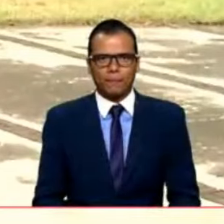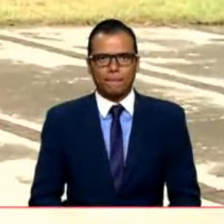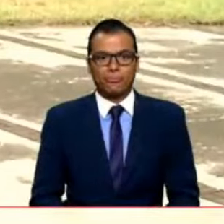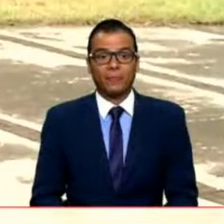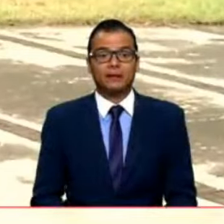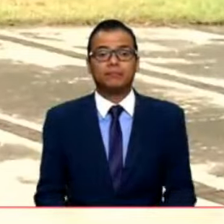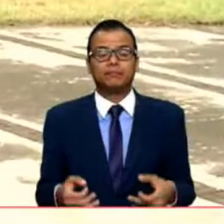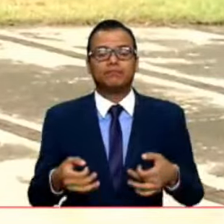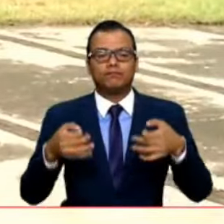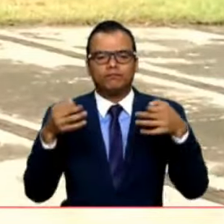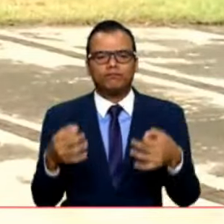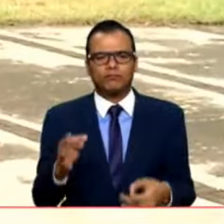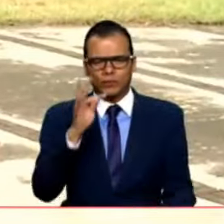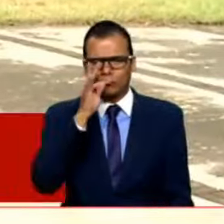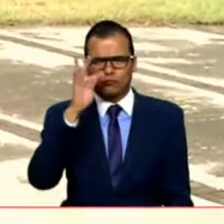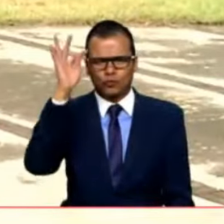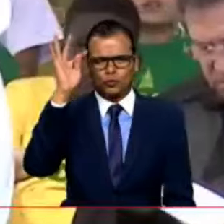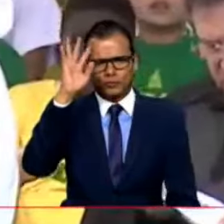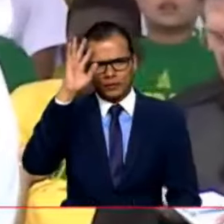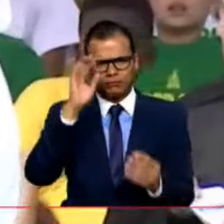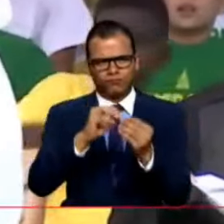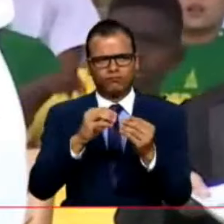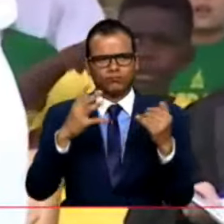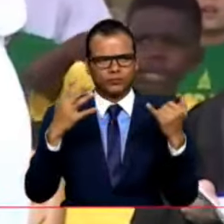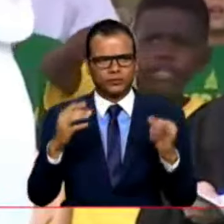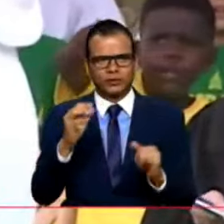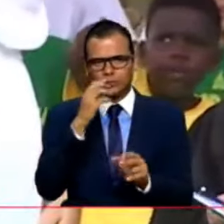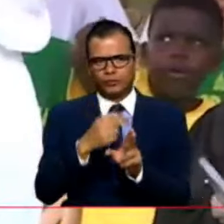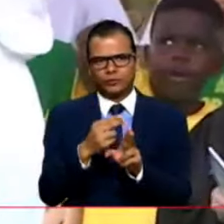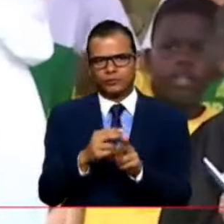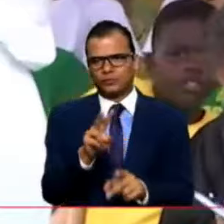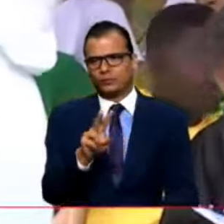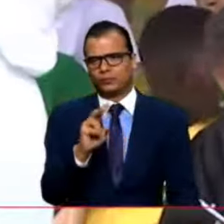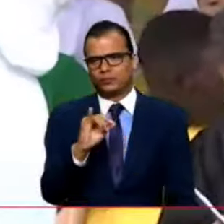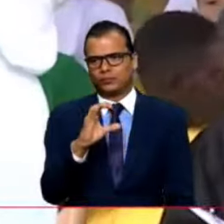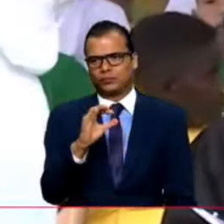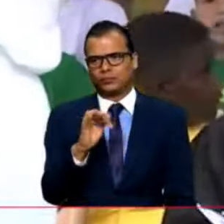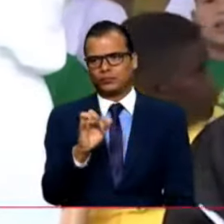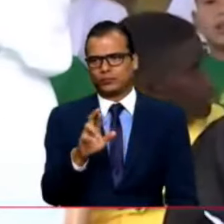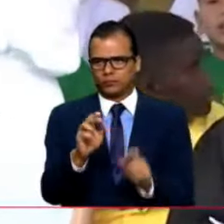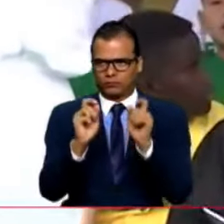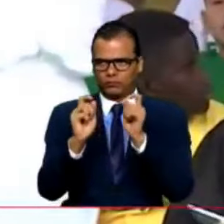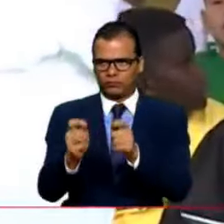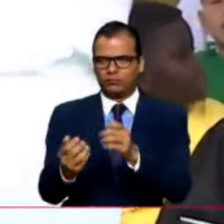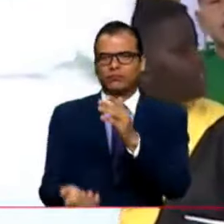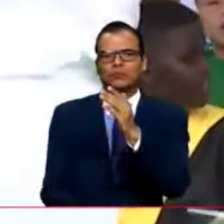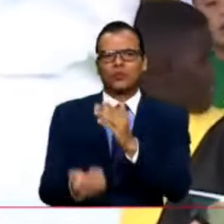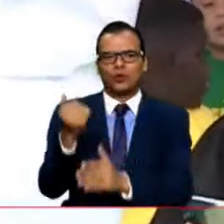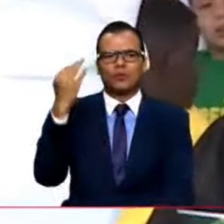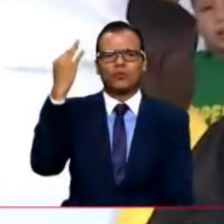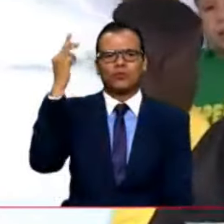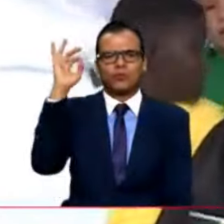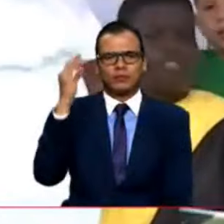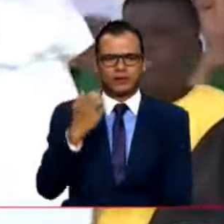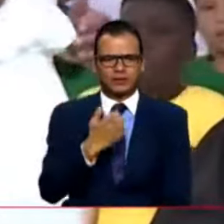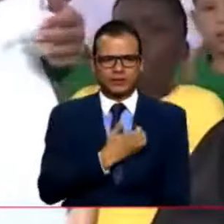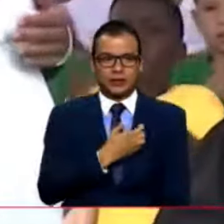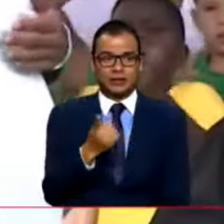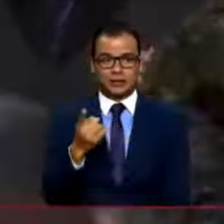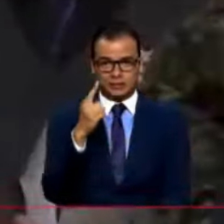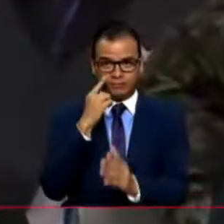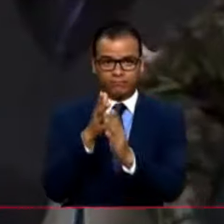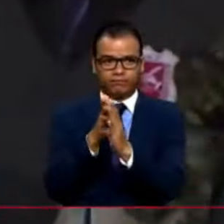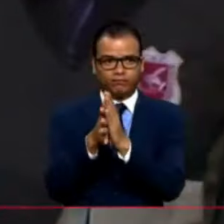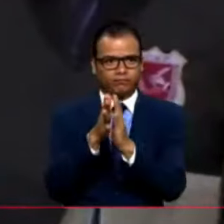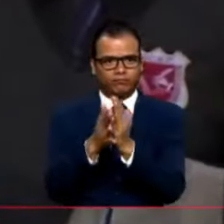Con la firma del juramento ante el notario, Víctor Ramos se posesionó como nuevo mandatario de los palmiranos. El ahora alcalde se